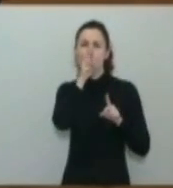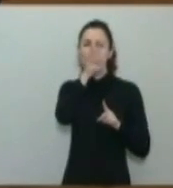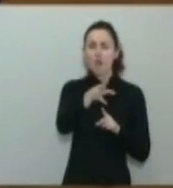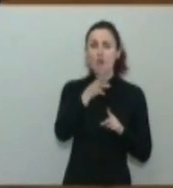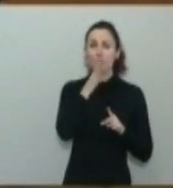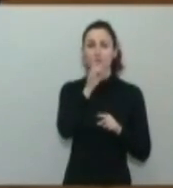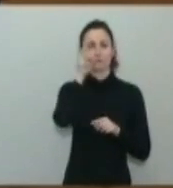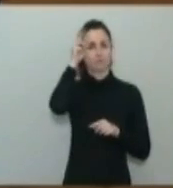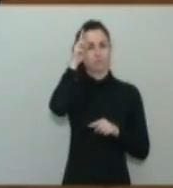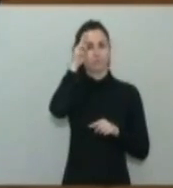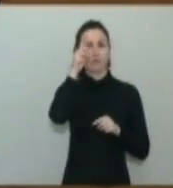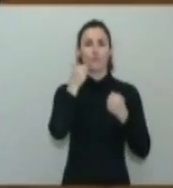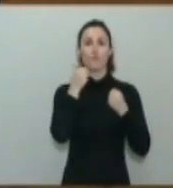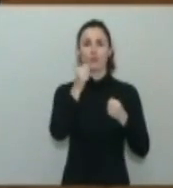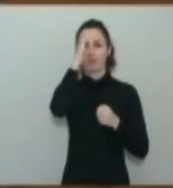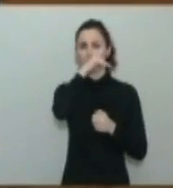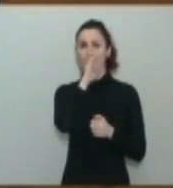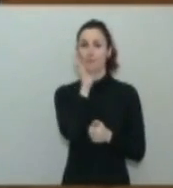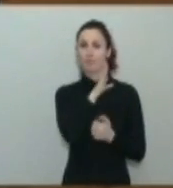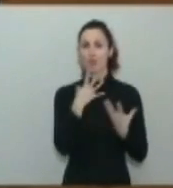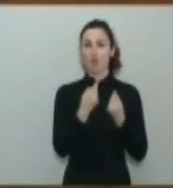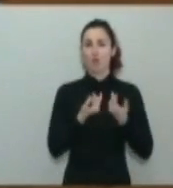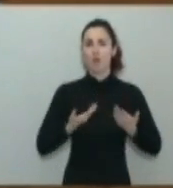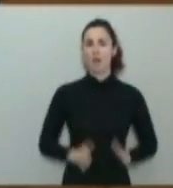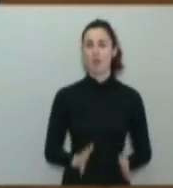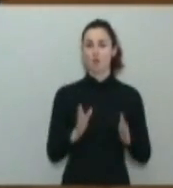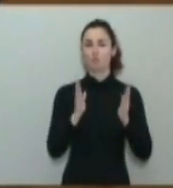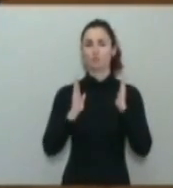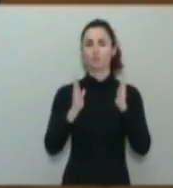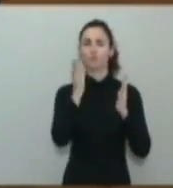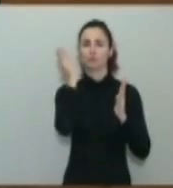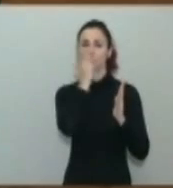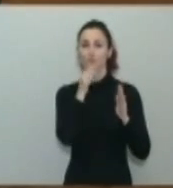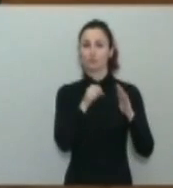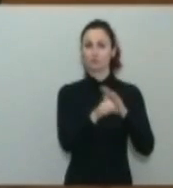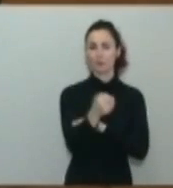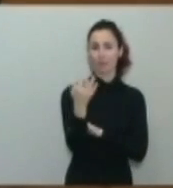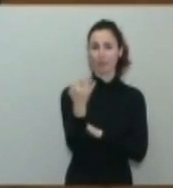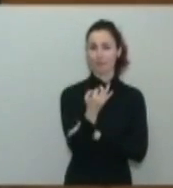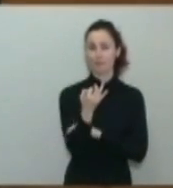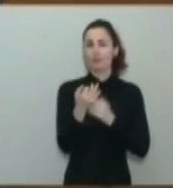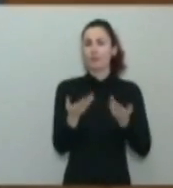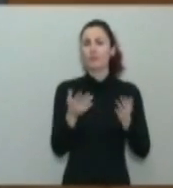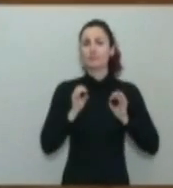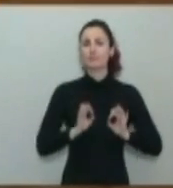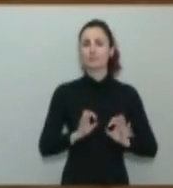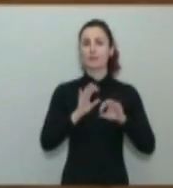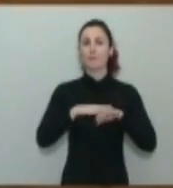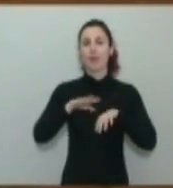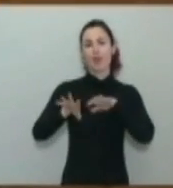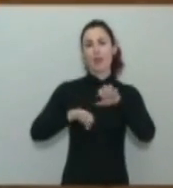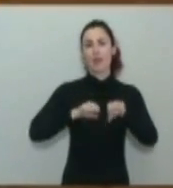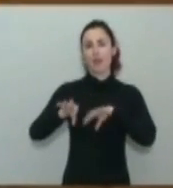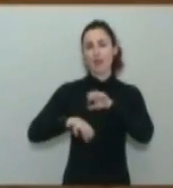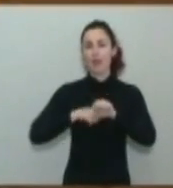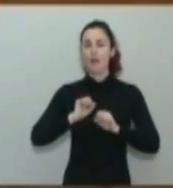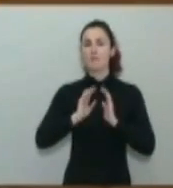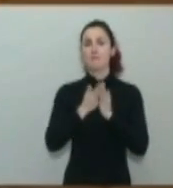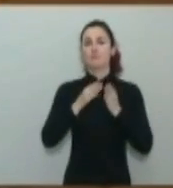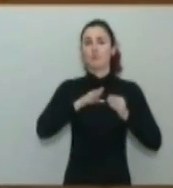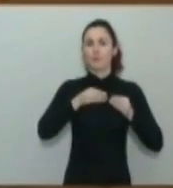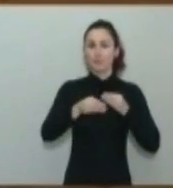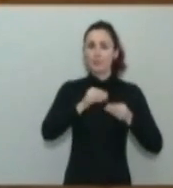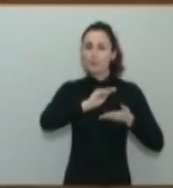motivos de preocupación de todos los padres y madres con hijos en edad escolar. Se trata, en concreto, de la adquisición de manuales y libros de texto y